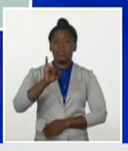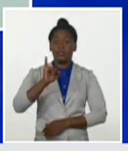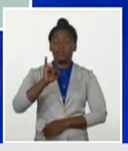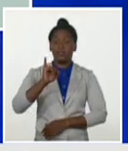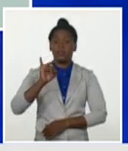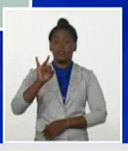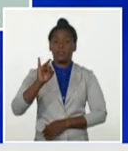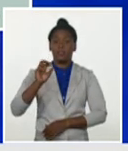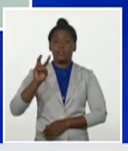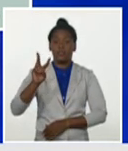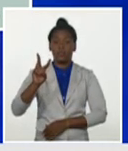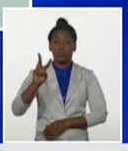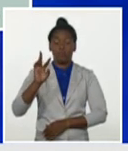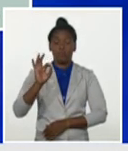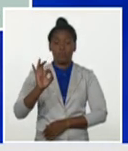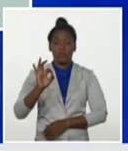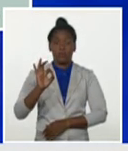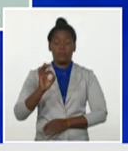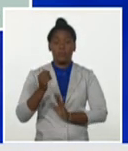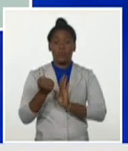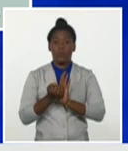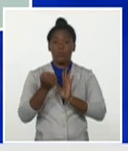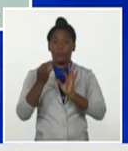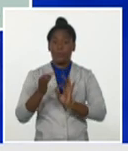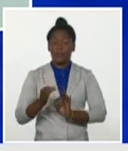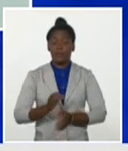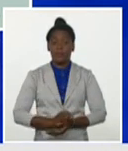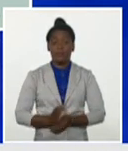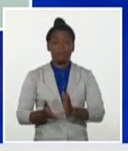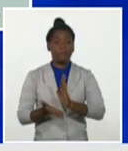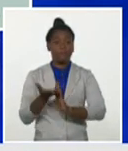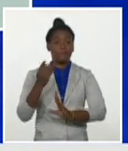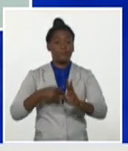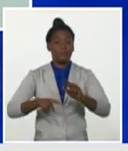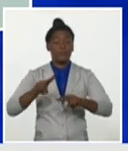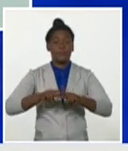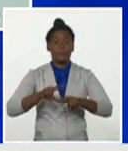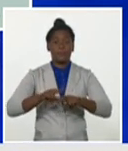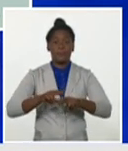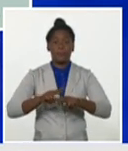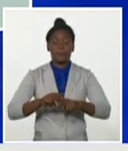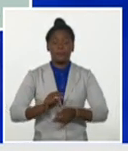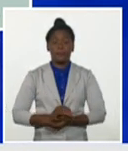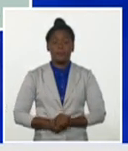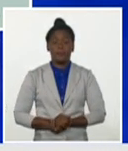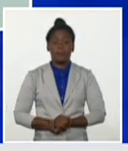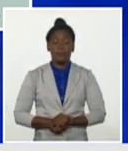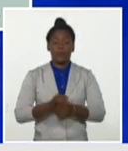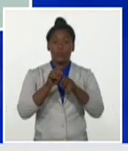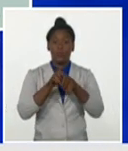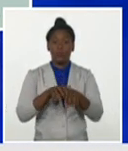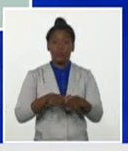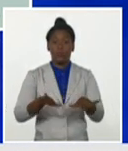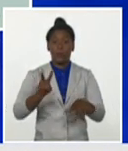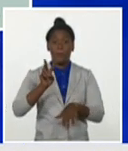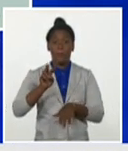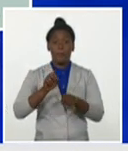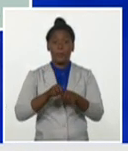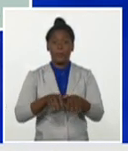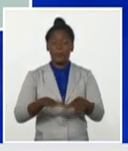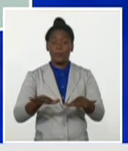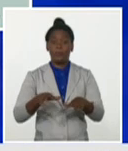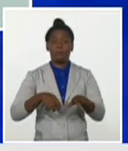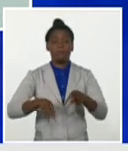672 casos autóctonos, cifra elevada que evidencia la transmisión que se mantiene en la